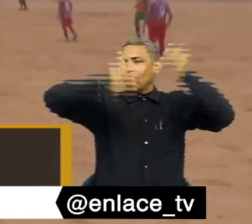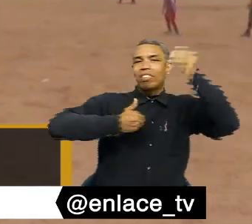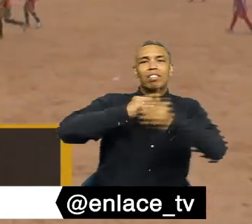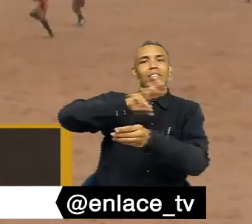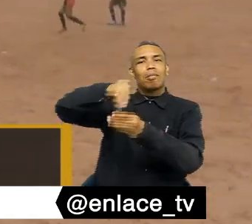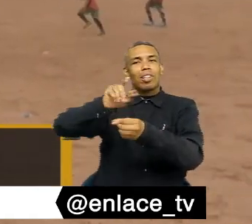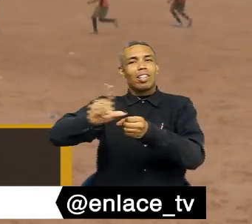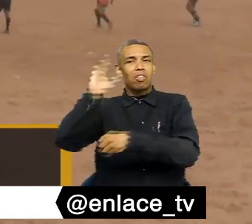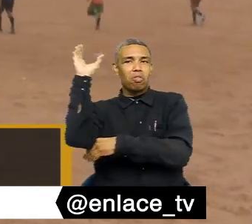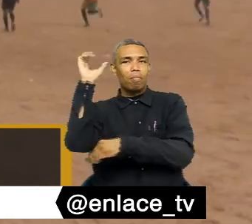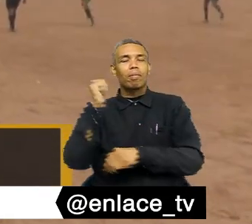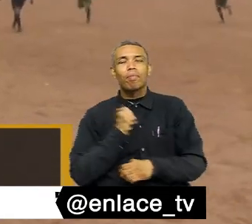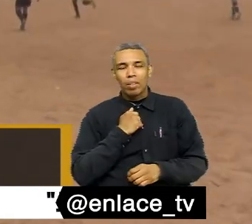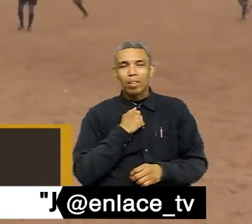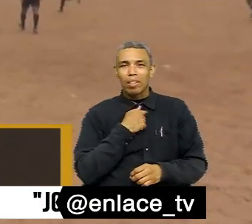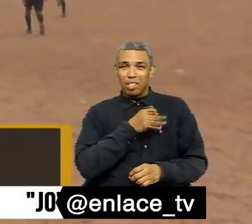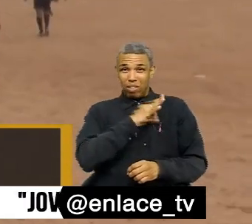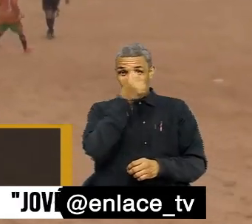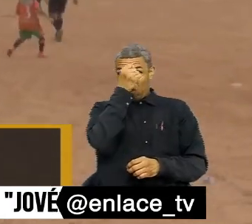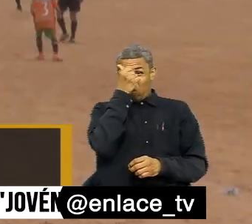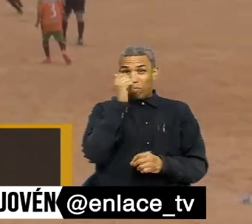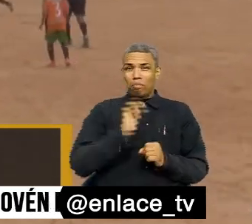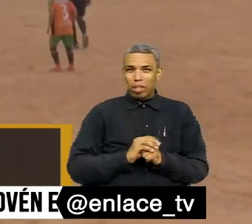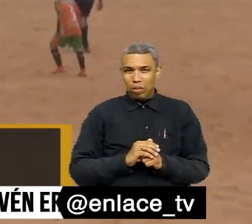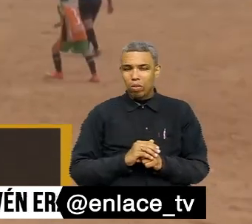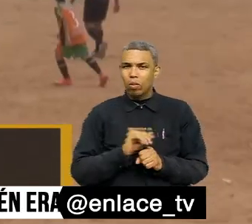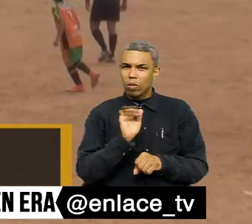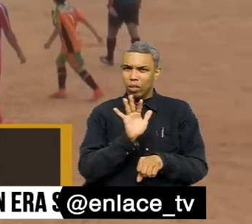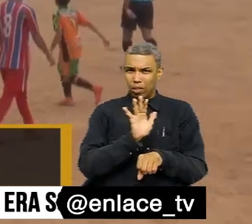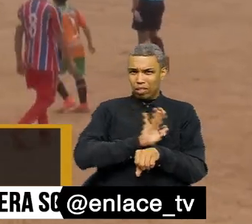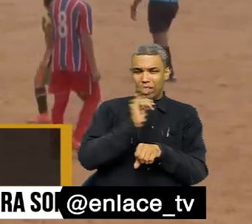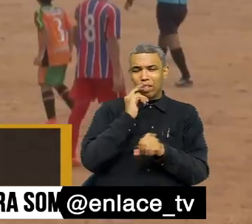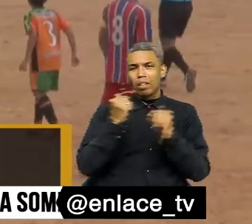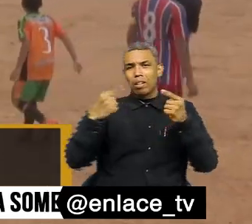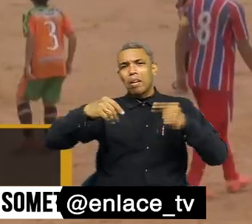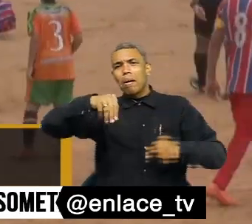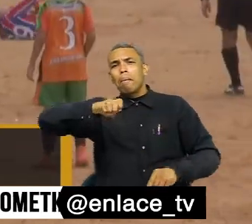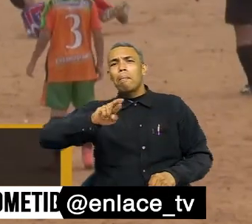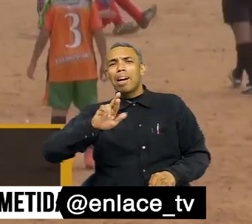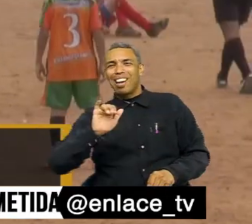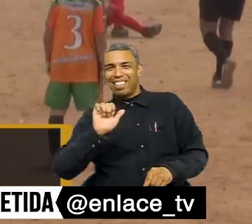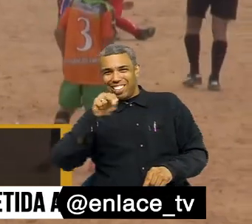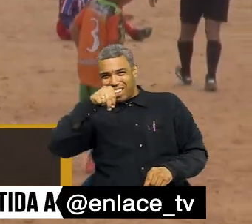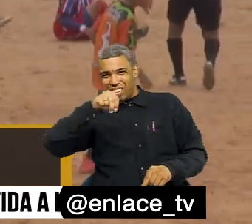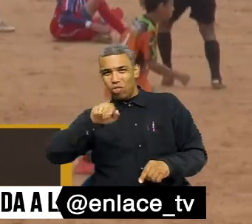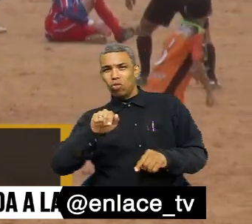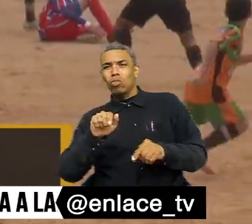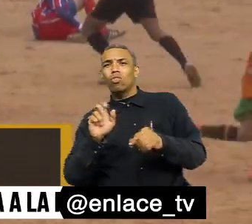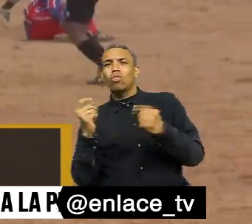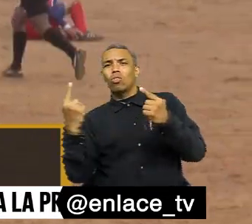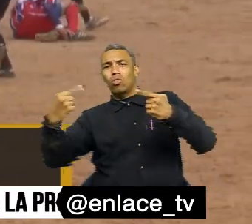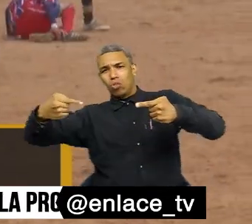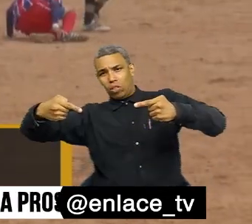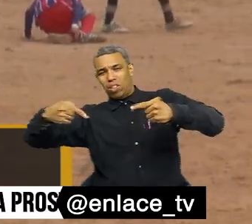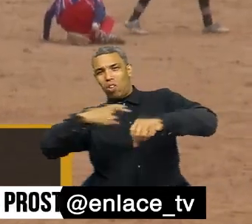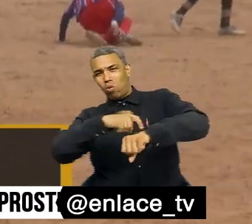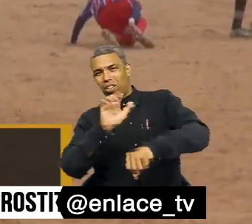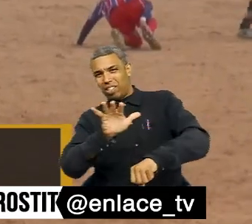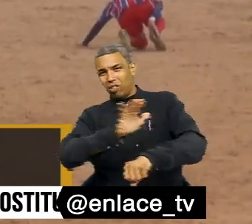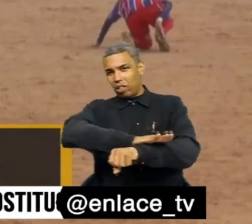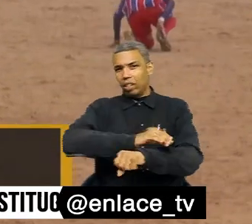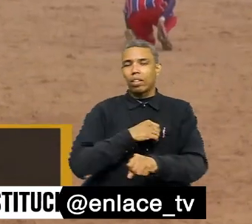finales 5 de noviembre en fútbol femenino, Marianos Talentosos en la Cotraeco a partir de las 8 de la noche el día sábado. Asimismo,